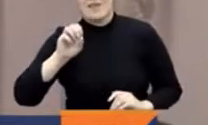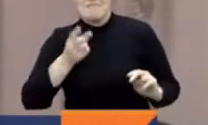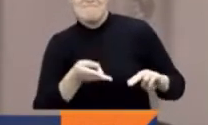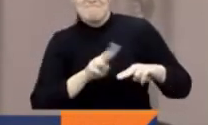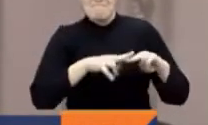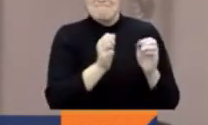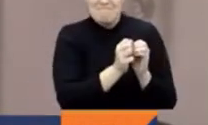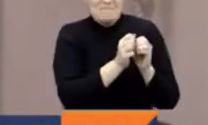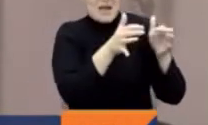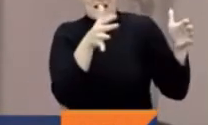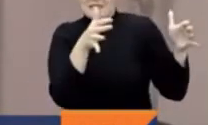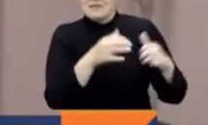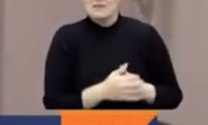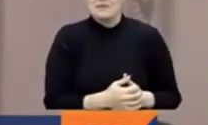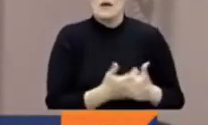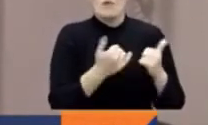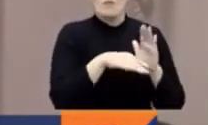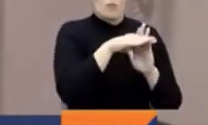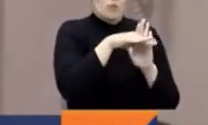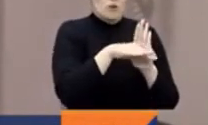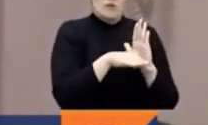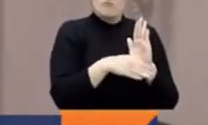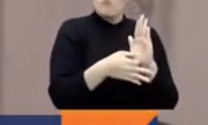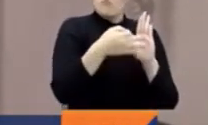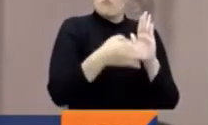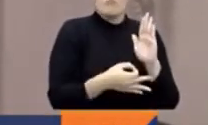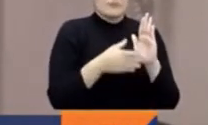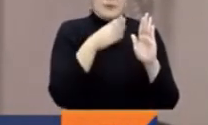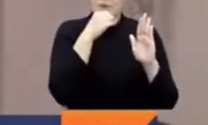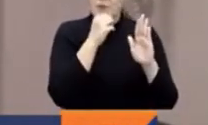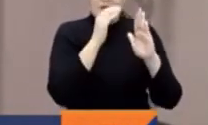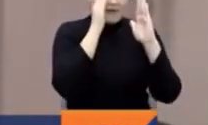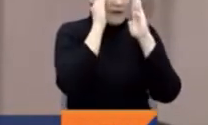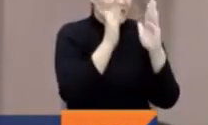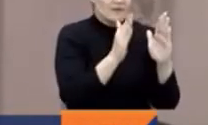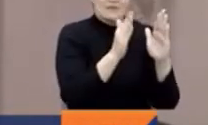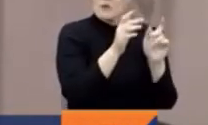una aplicación de verdaderas políticas públicas en materia de